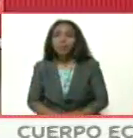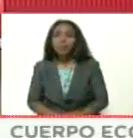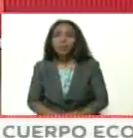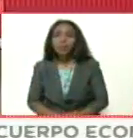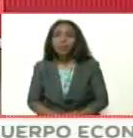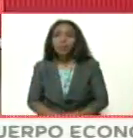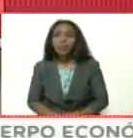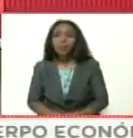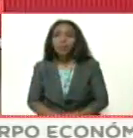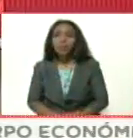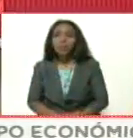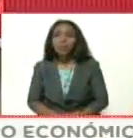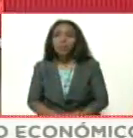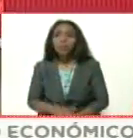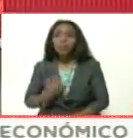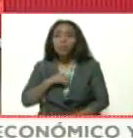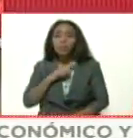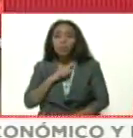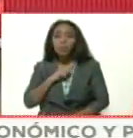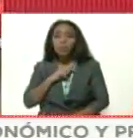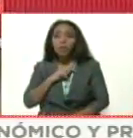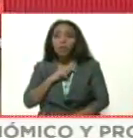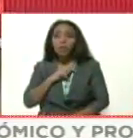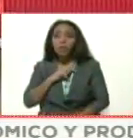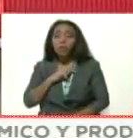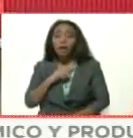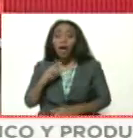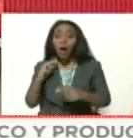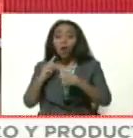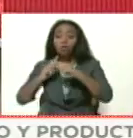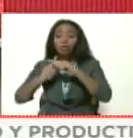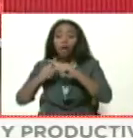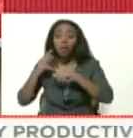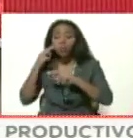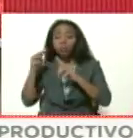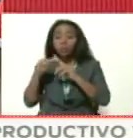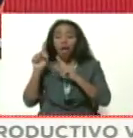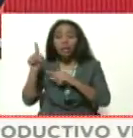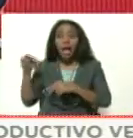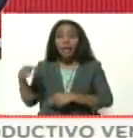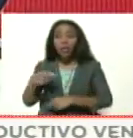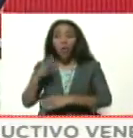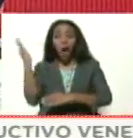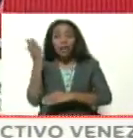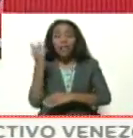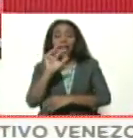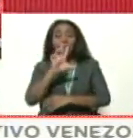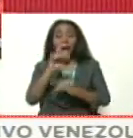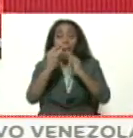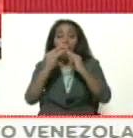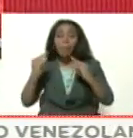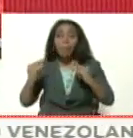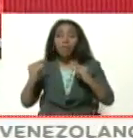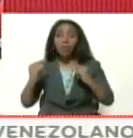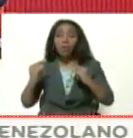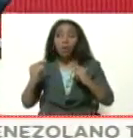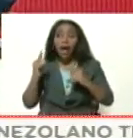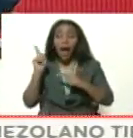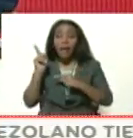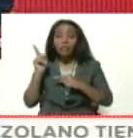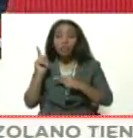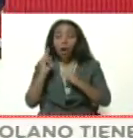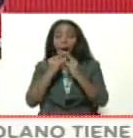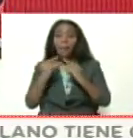nocturnas. Hemos develado también y mostramos al mundo que en Riohacha hay 3 campamentos de entrenamiento, que esos